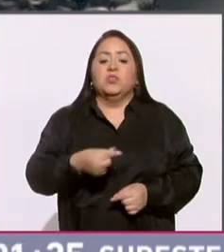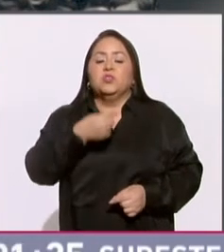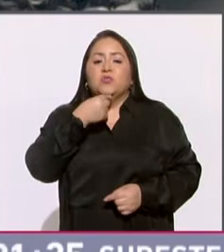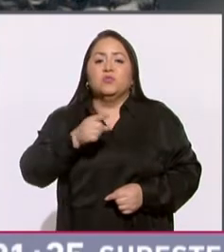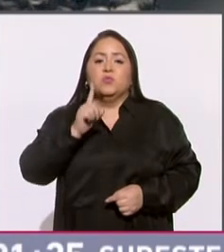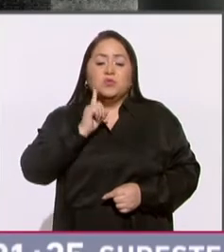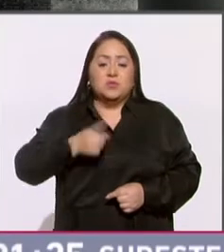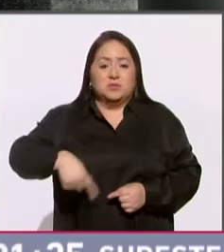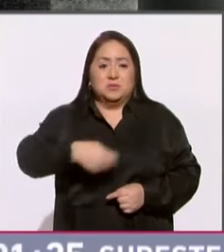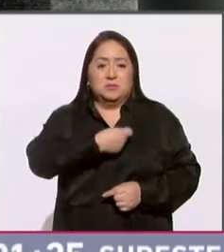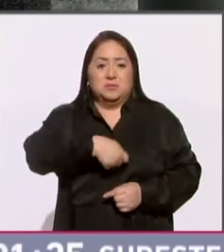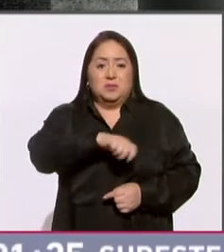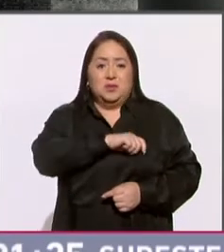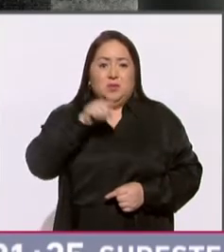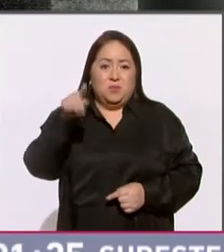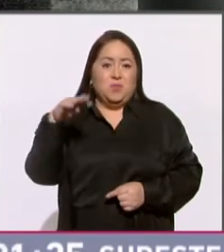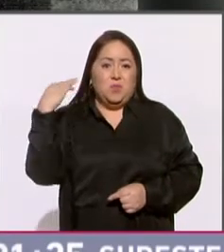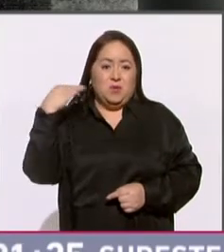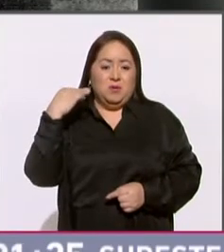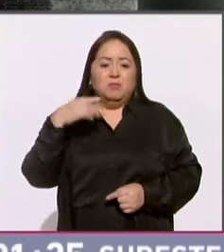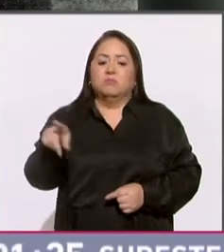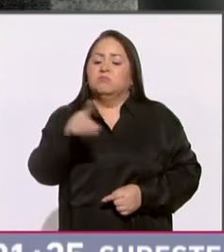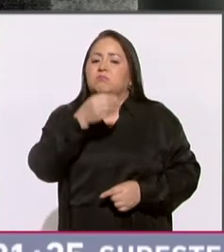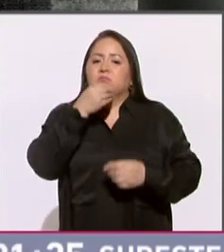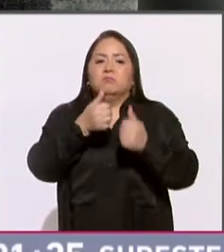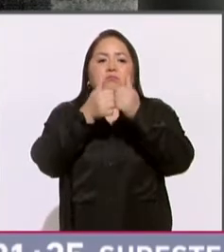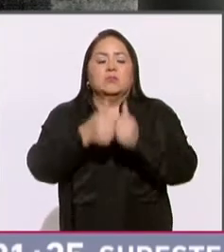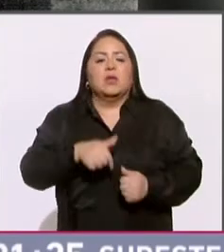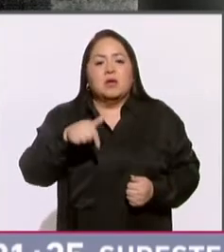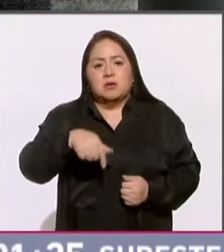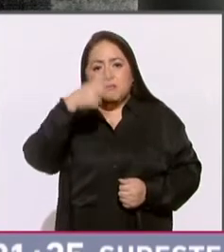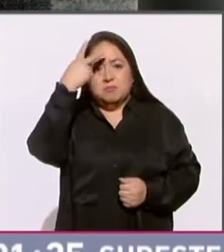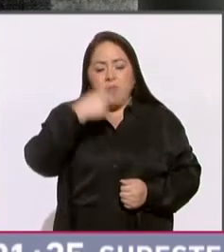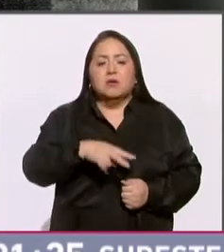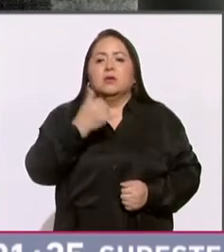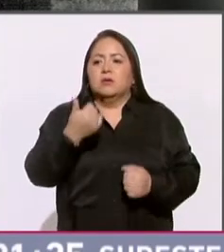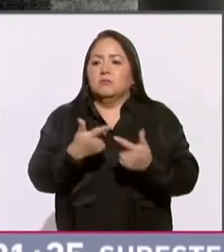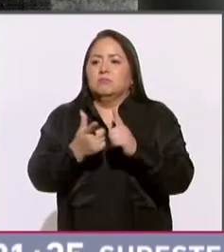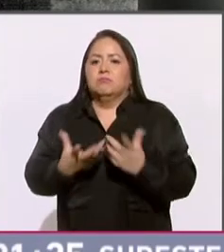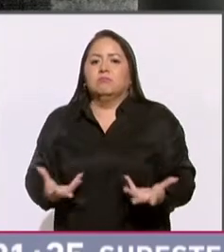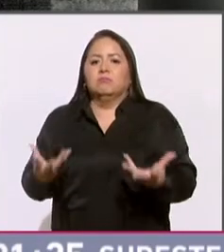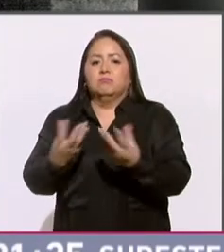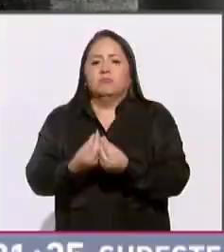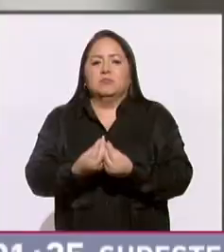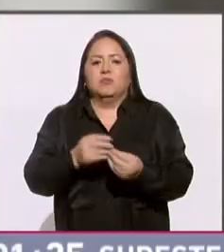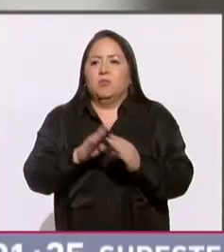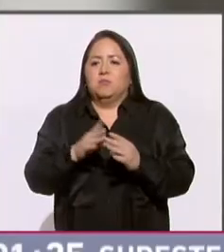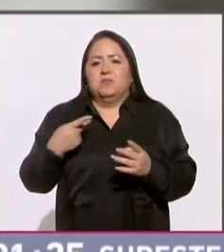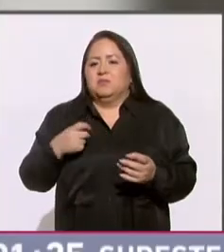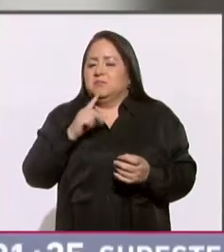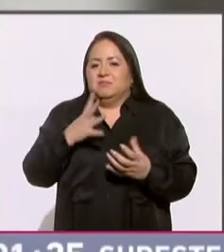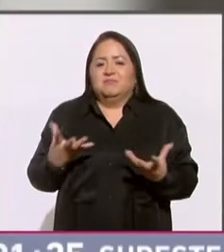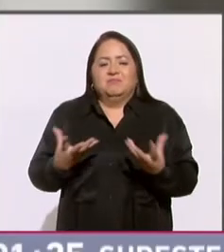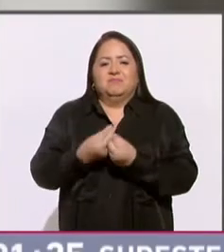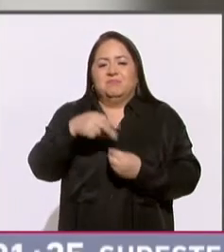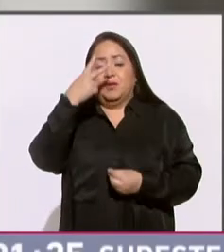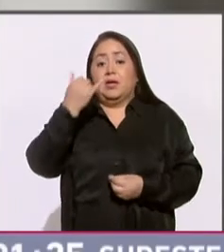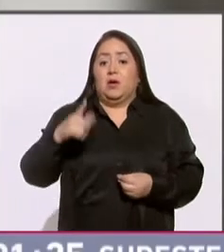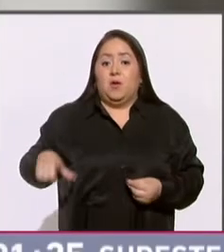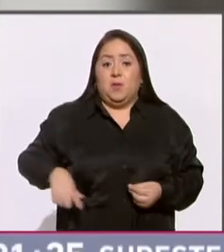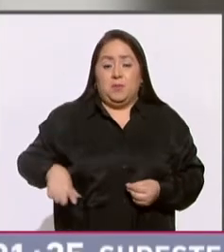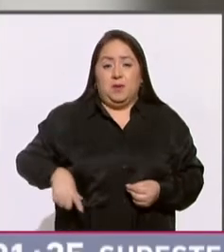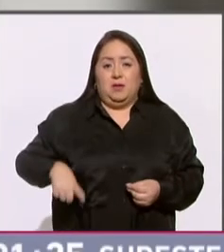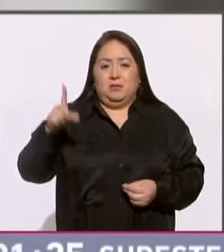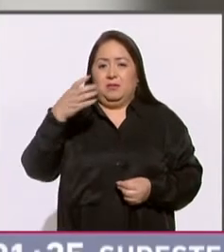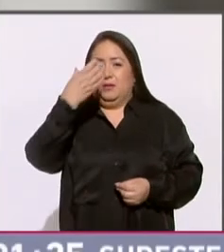niños españoles de morelia tuvieron que quedarse en mexico y se integraron a nuestra sociedad el gobierno de